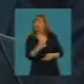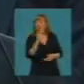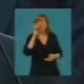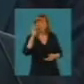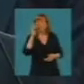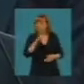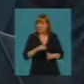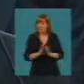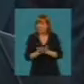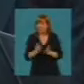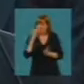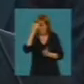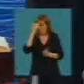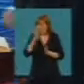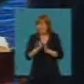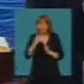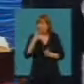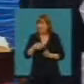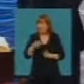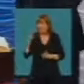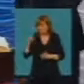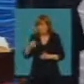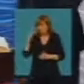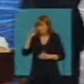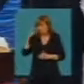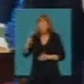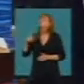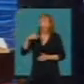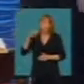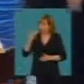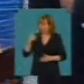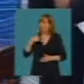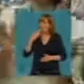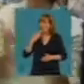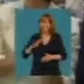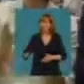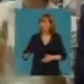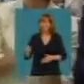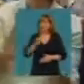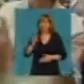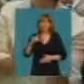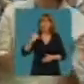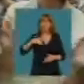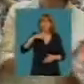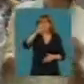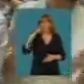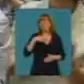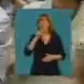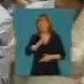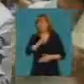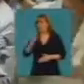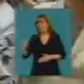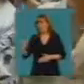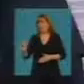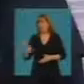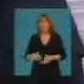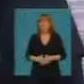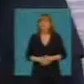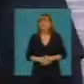la Constitución de la Nación Argentina. Sí, juro. Si así no lo hiciereis, la Nación os lo demande.